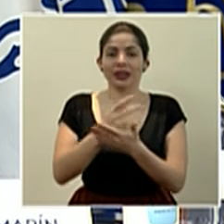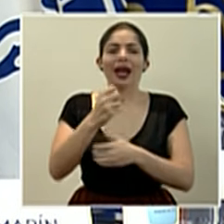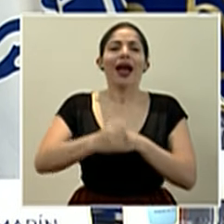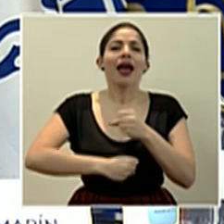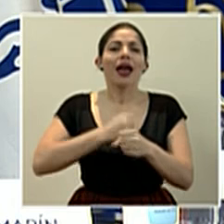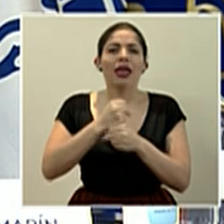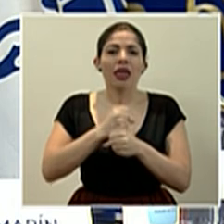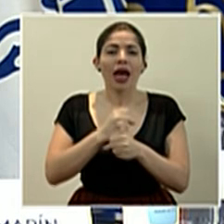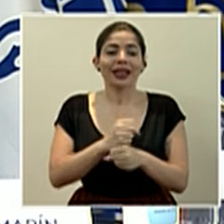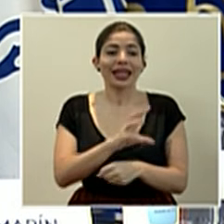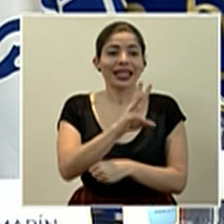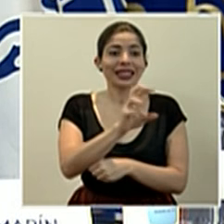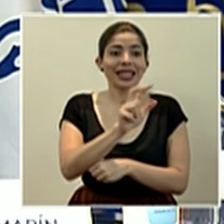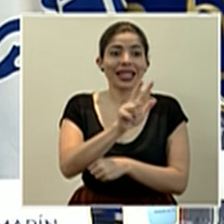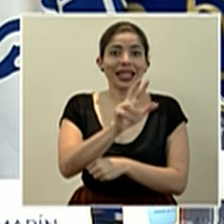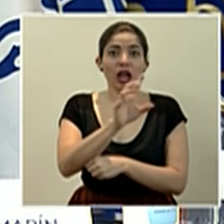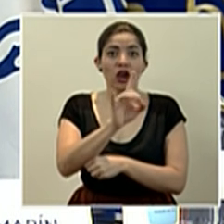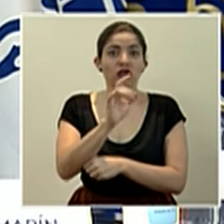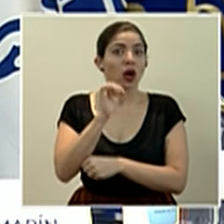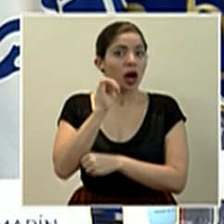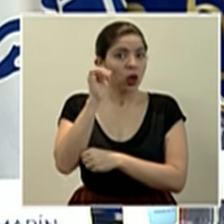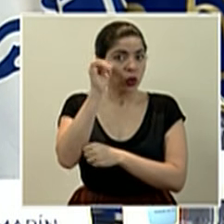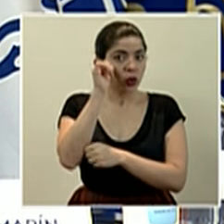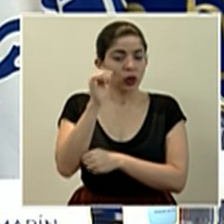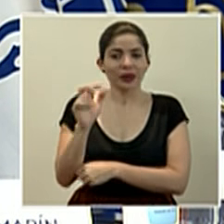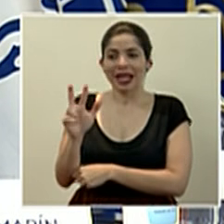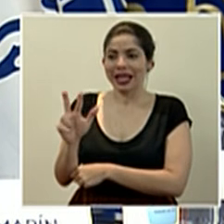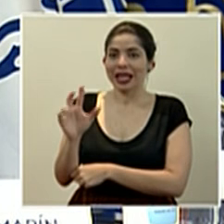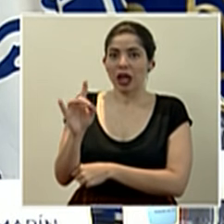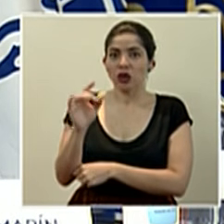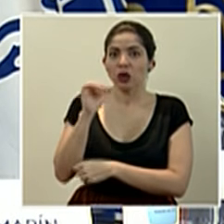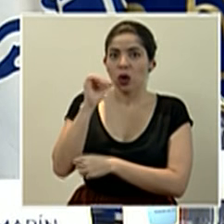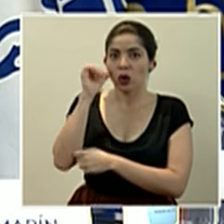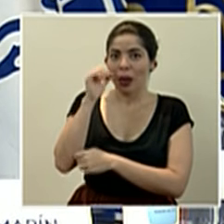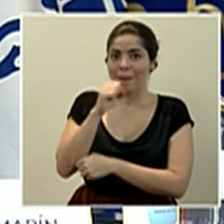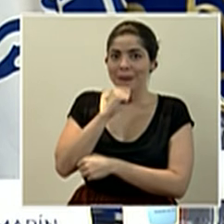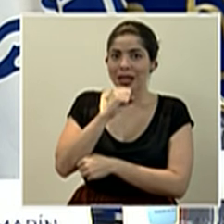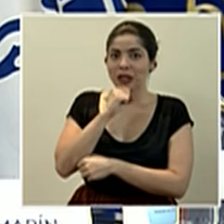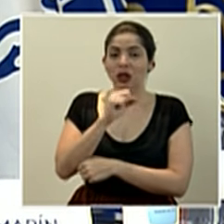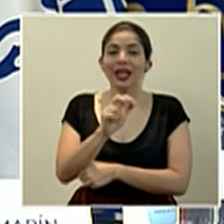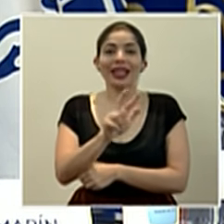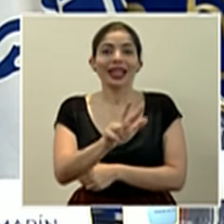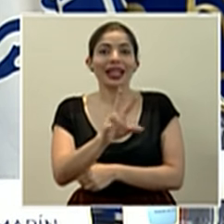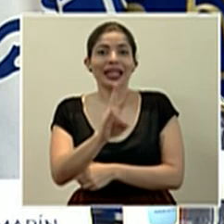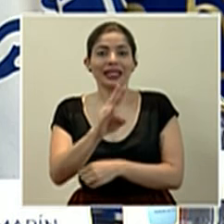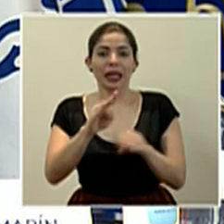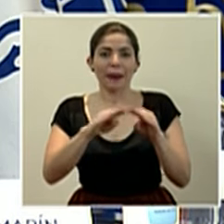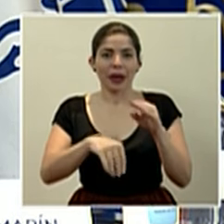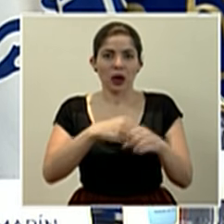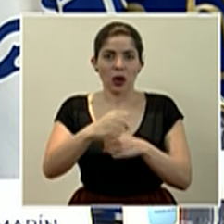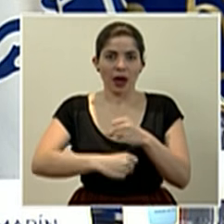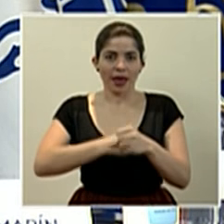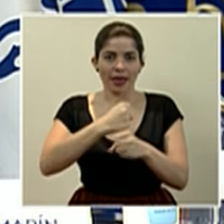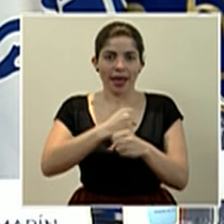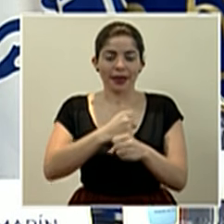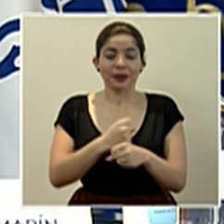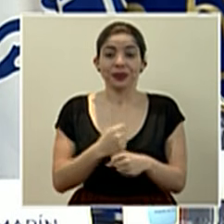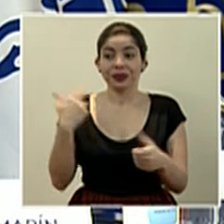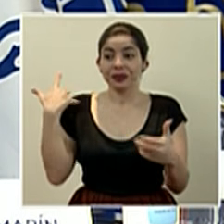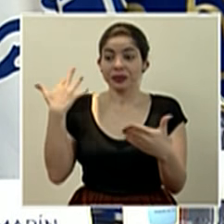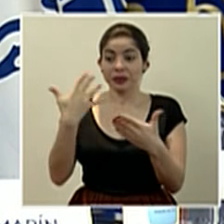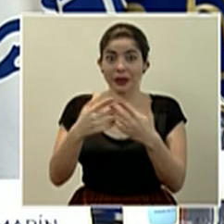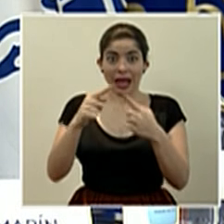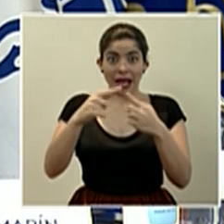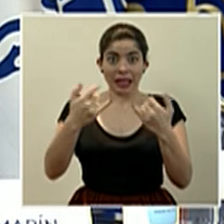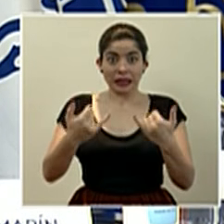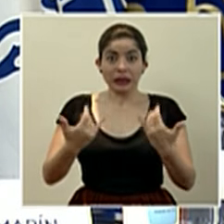tenemos 638 adultos, 38 adultos mayores y 37 menores de edad. A este momento